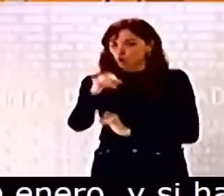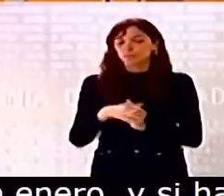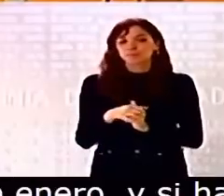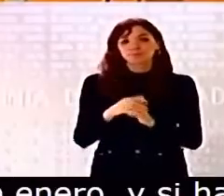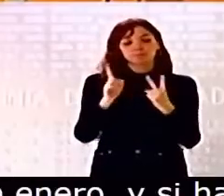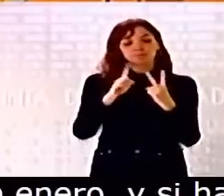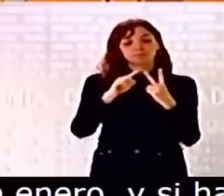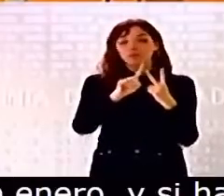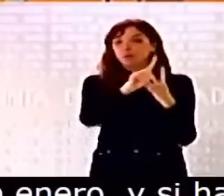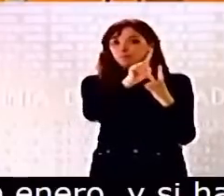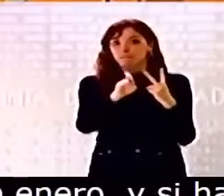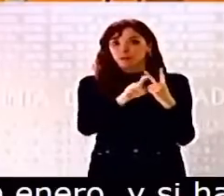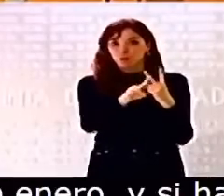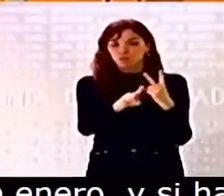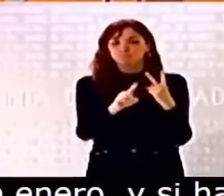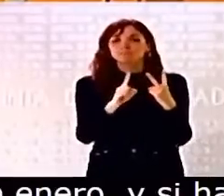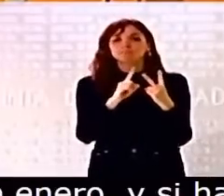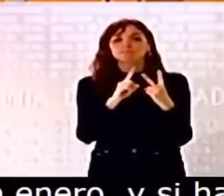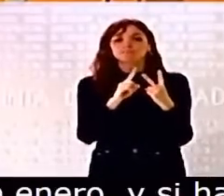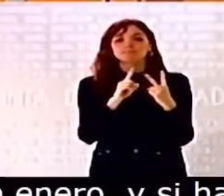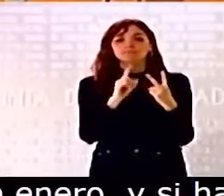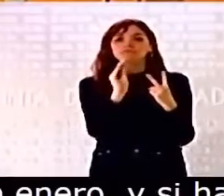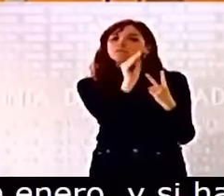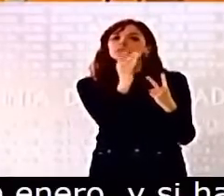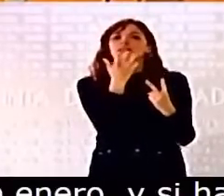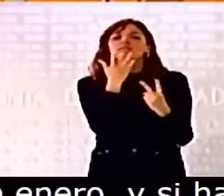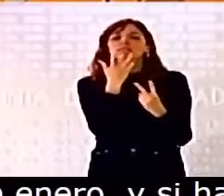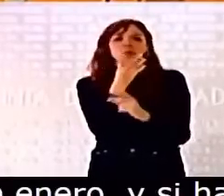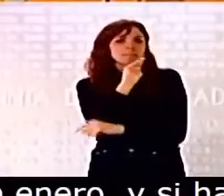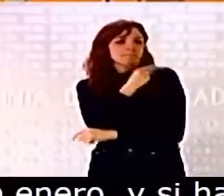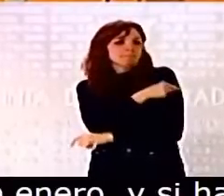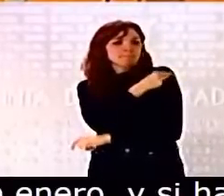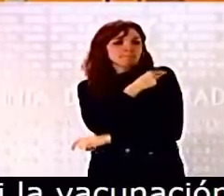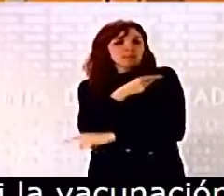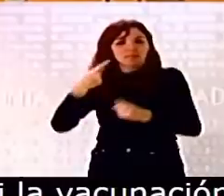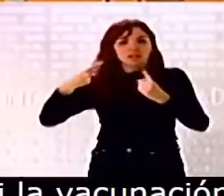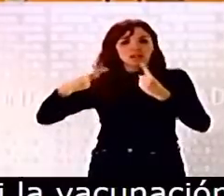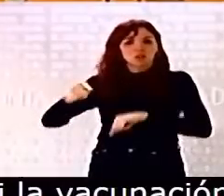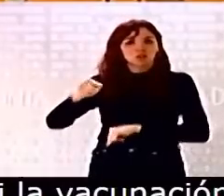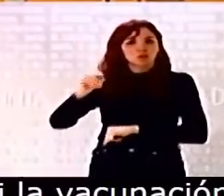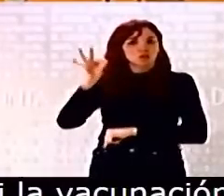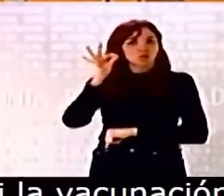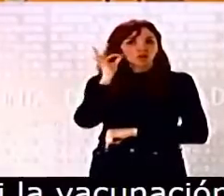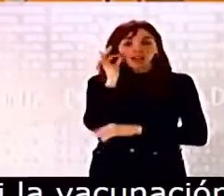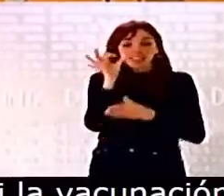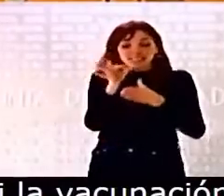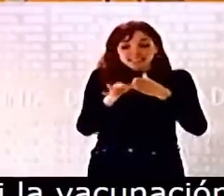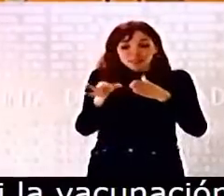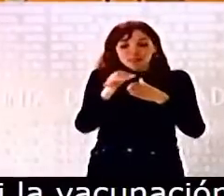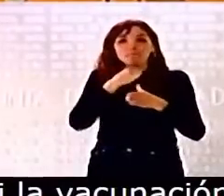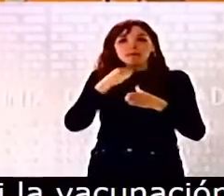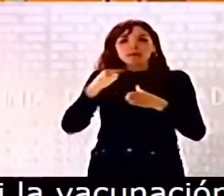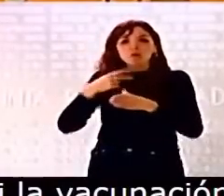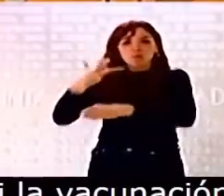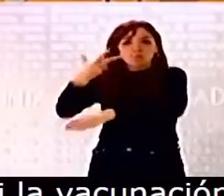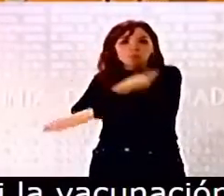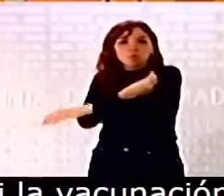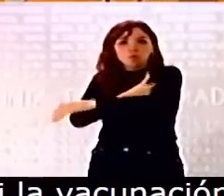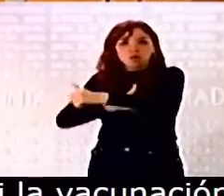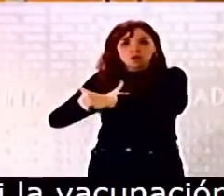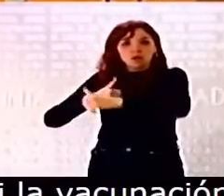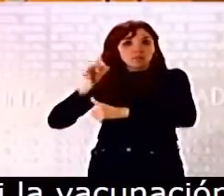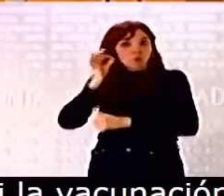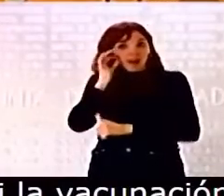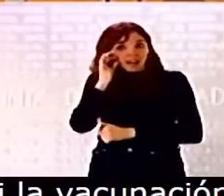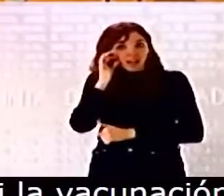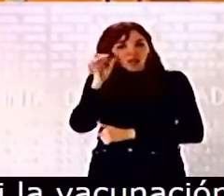si la vacunación de la gerente del SEPAD de Badajoz fue algo irregular o no fue irregular dicha vacunación.